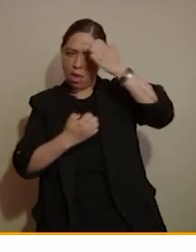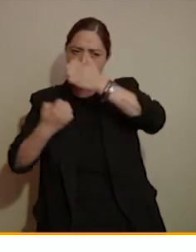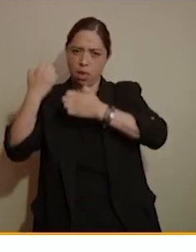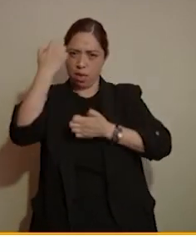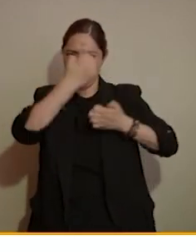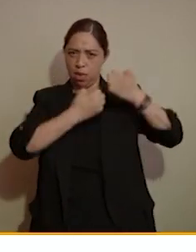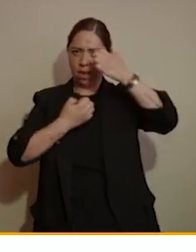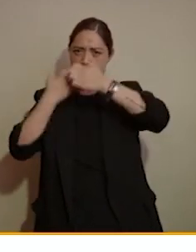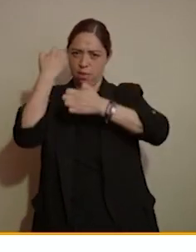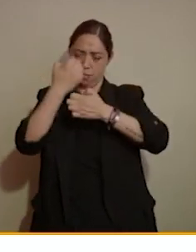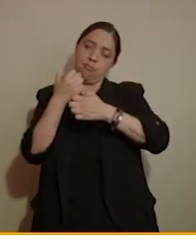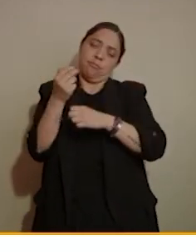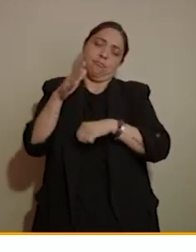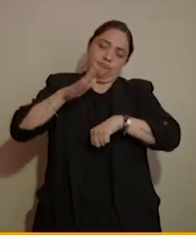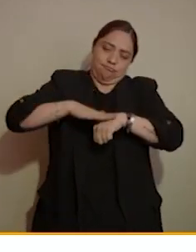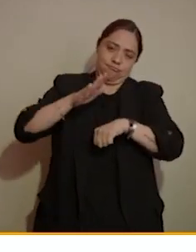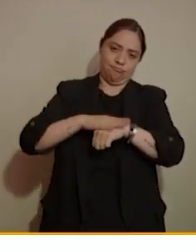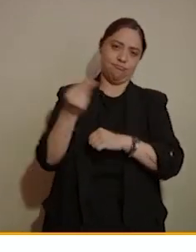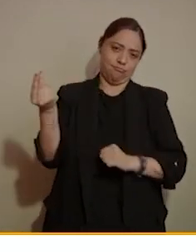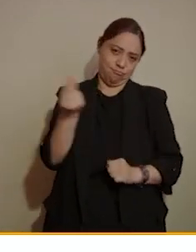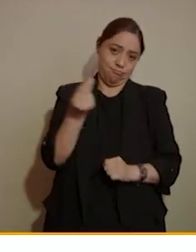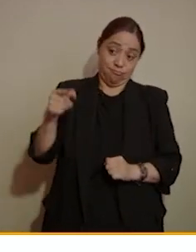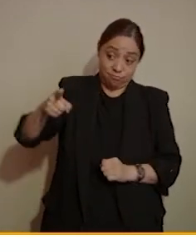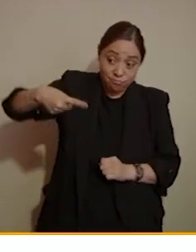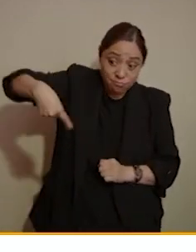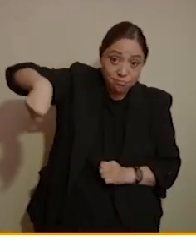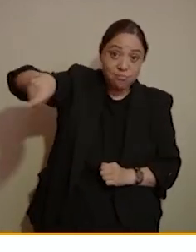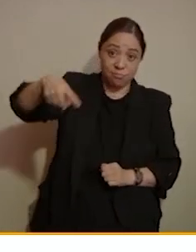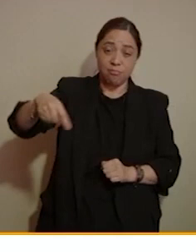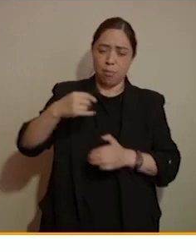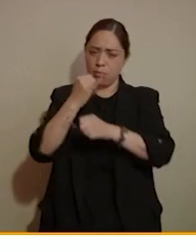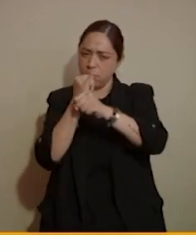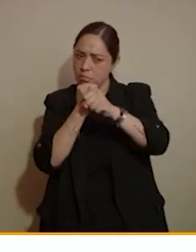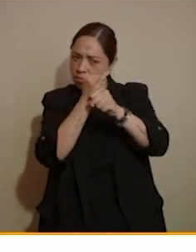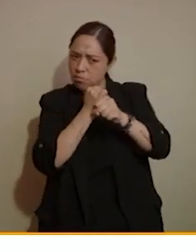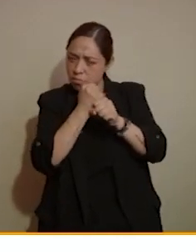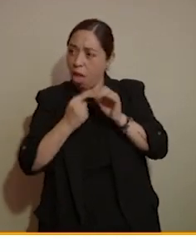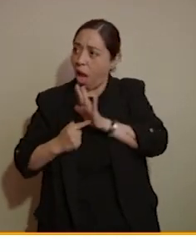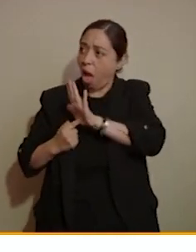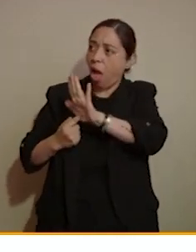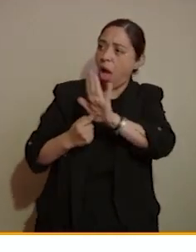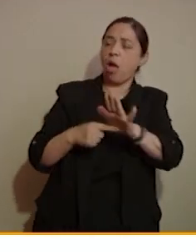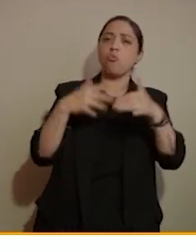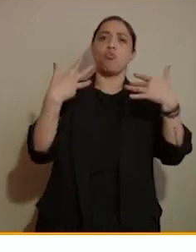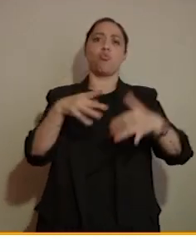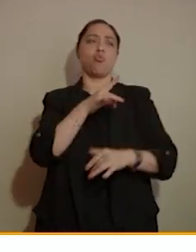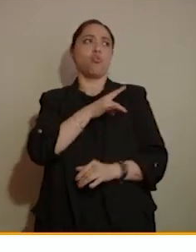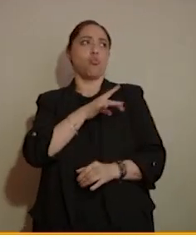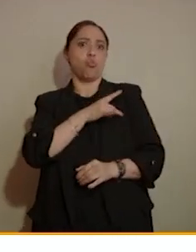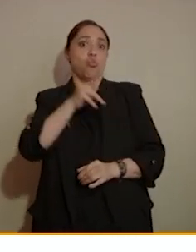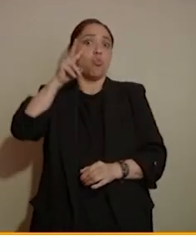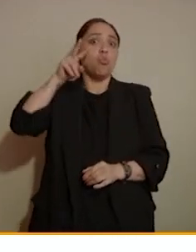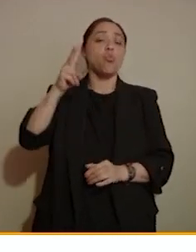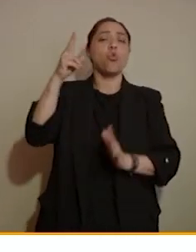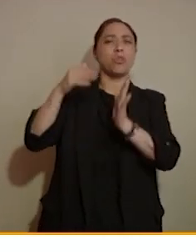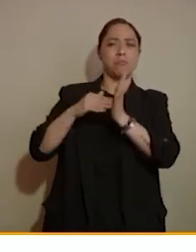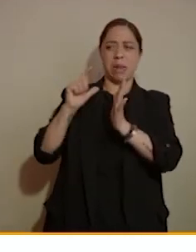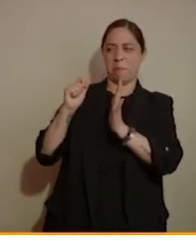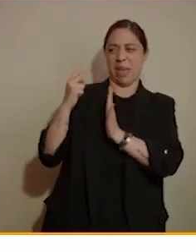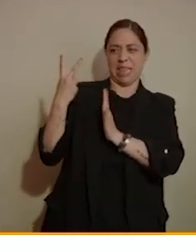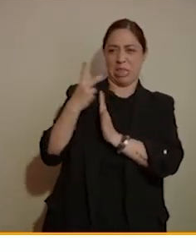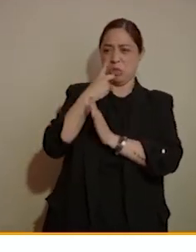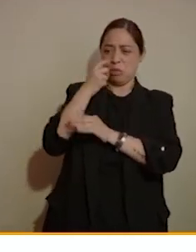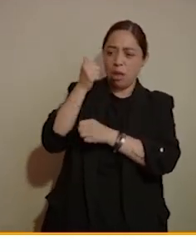más, obviamente, porque sus resultados son aterradores. En el estudio de 2022 se observa que solamente una